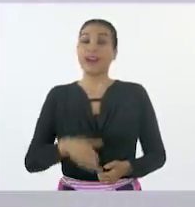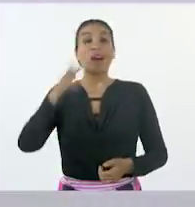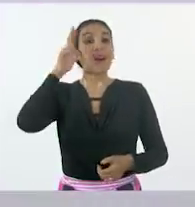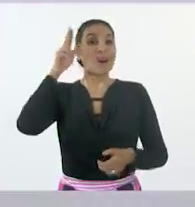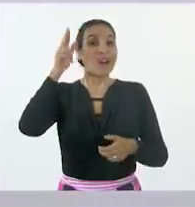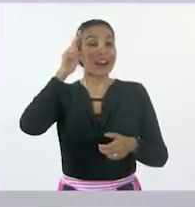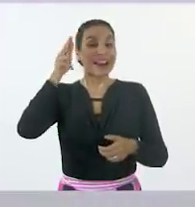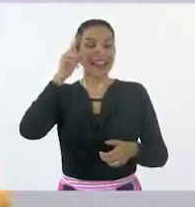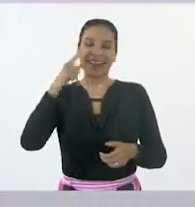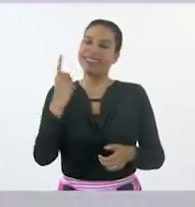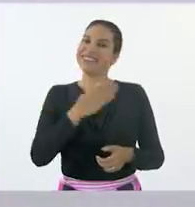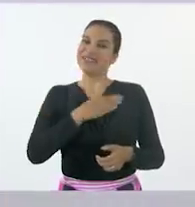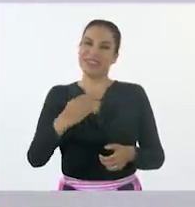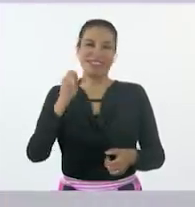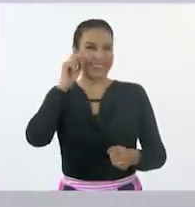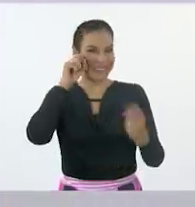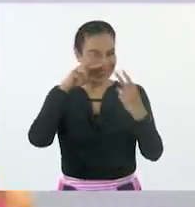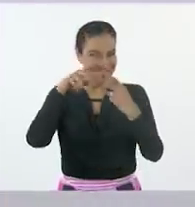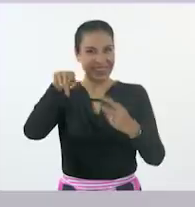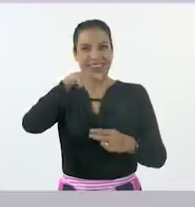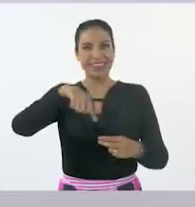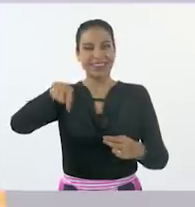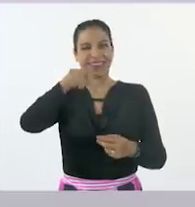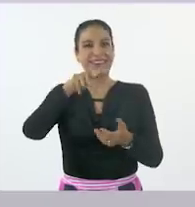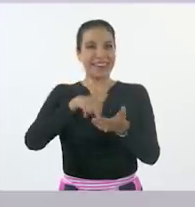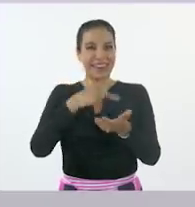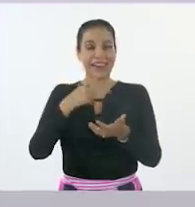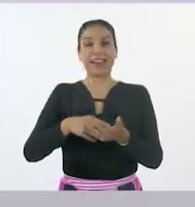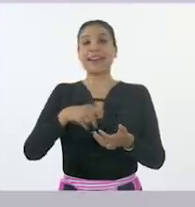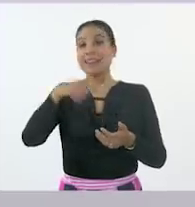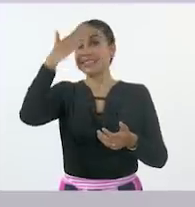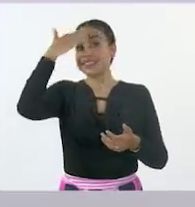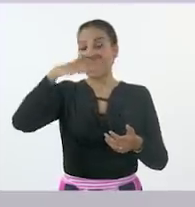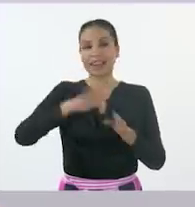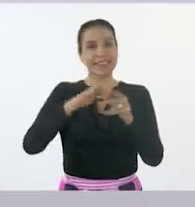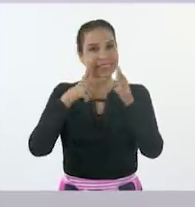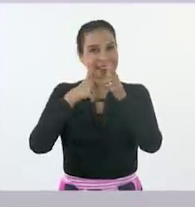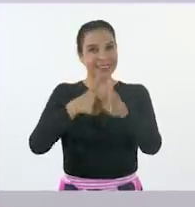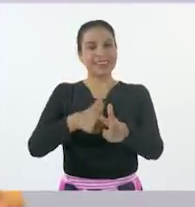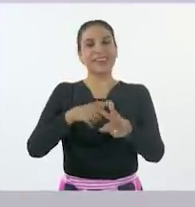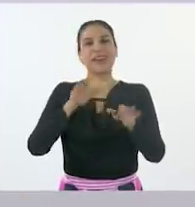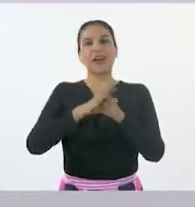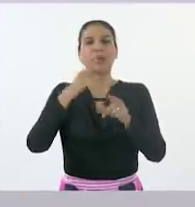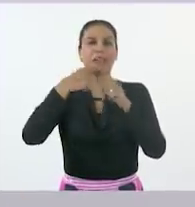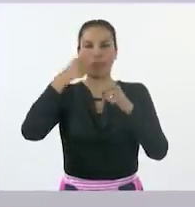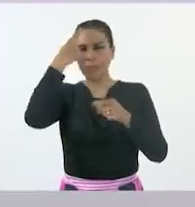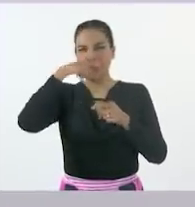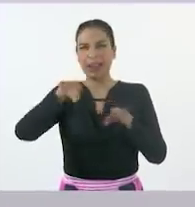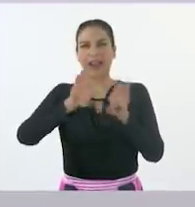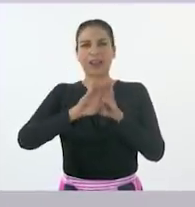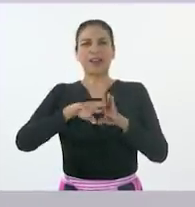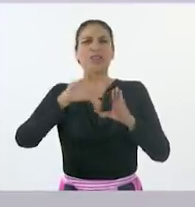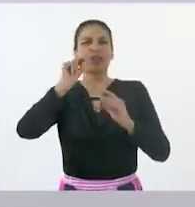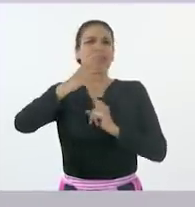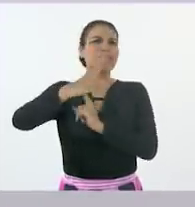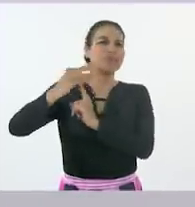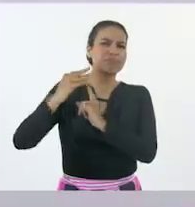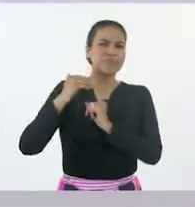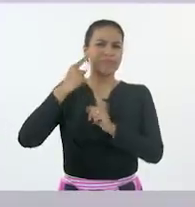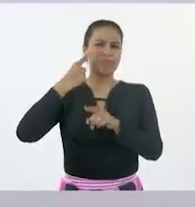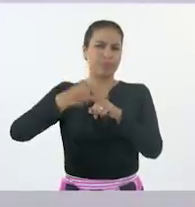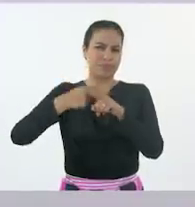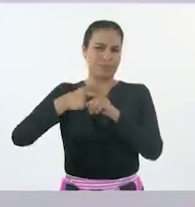¡Hola! ¡Qué bueno verlas y verlos por aquí! Ya saben que continuamos con las medidas para no